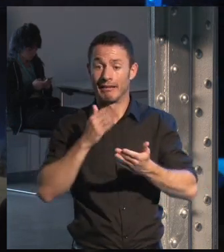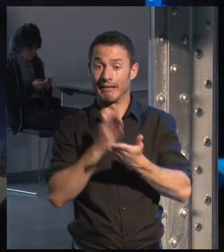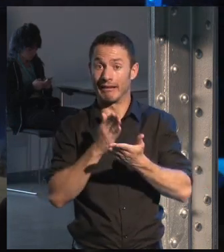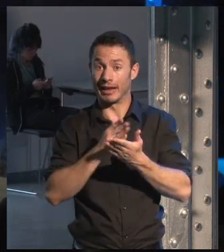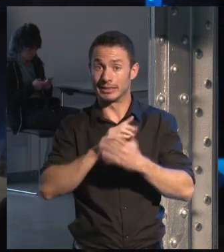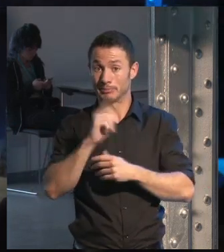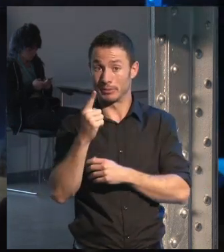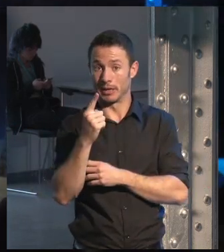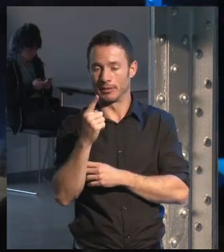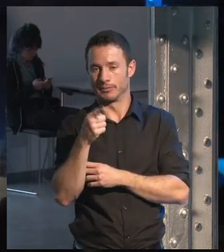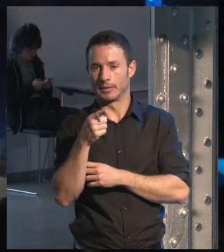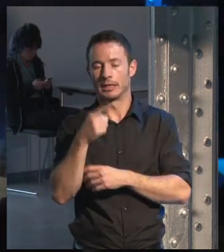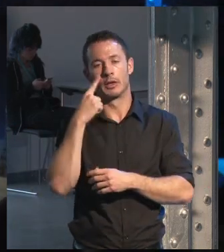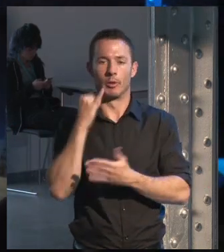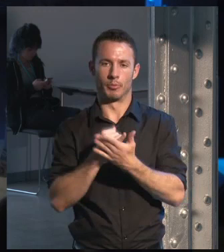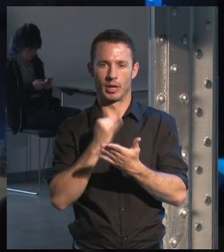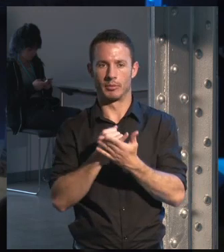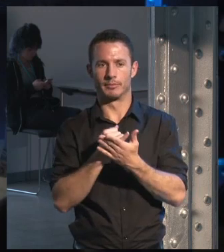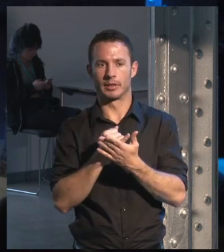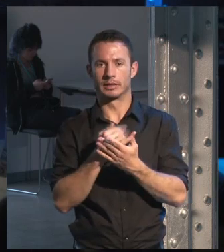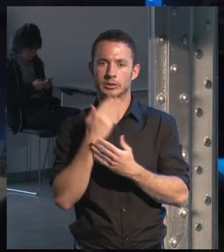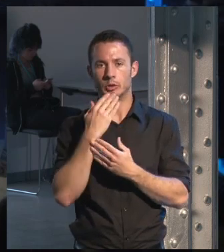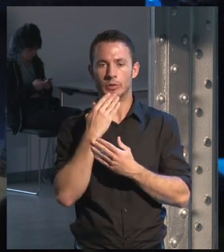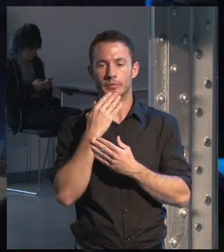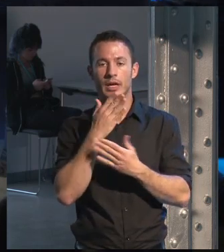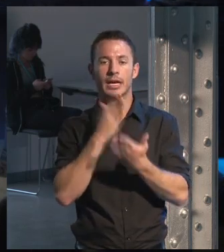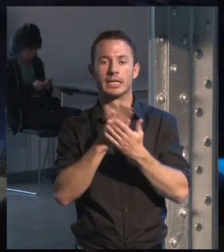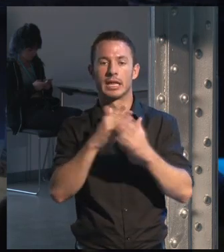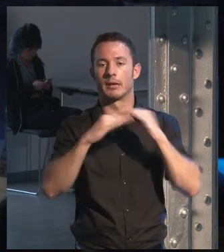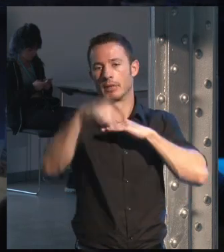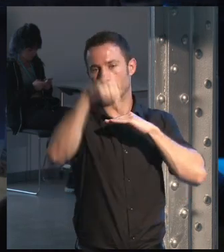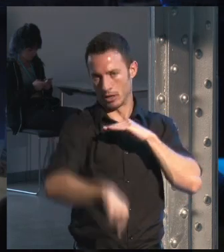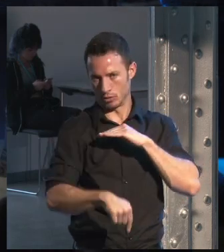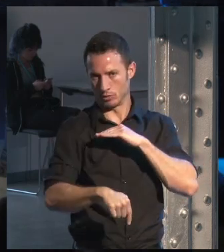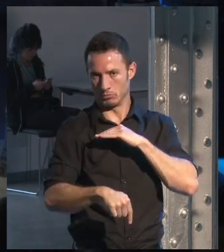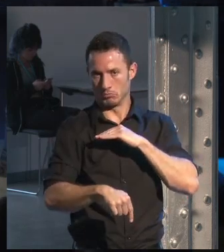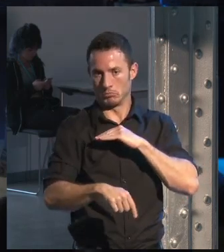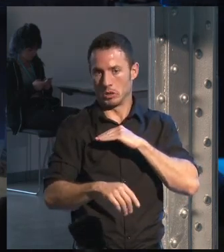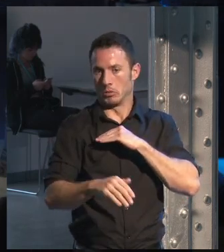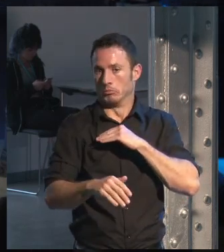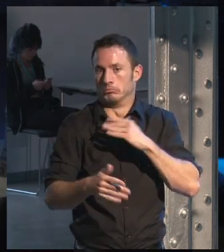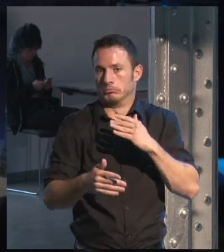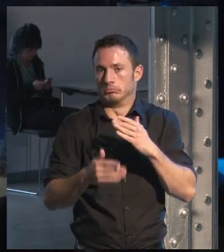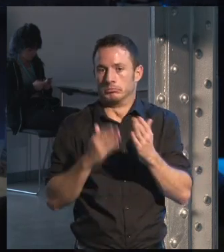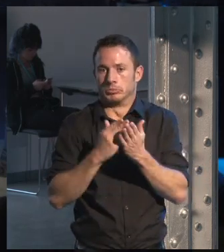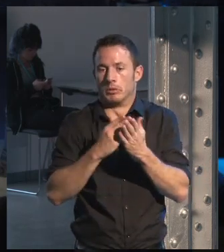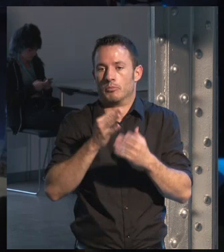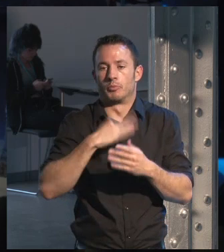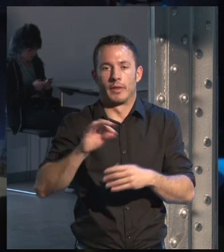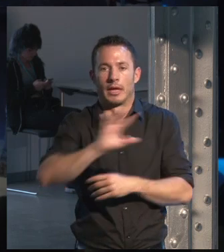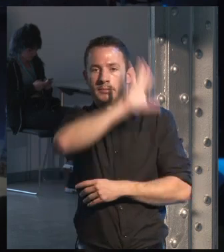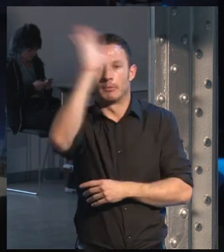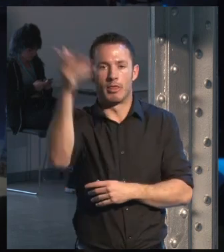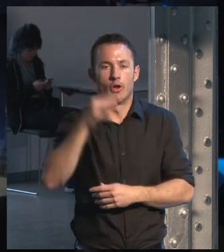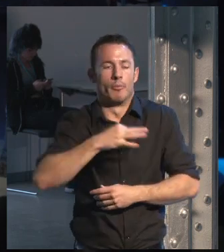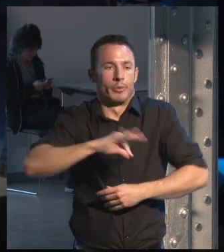que es el prototipo que hemos hecho, está hecho para una sesión debajo del mar. Pero la siguiente sesión va a ser en el espacio, la